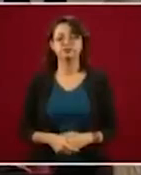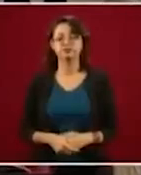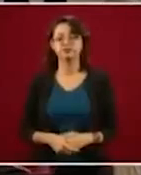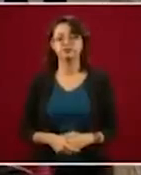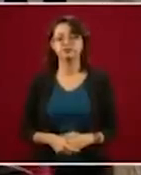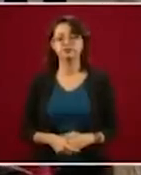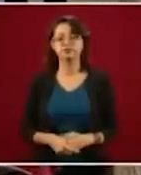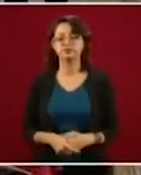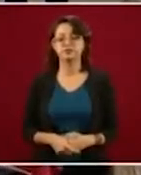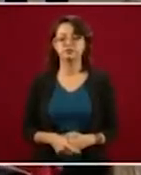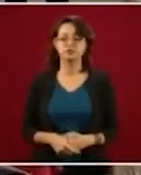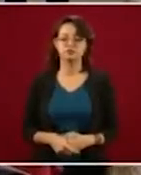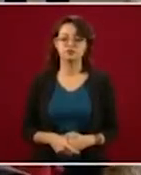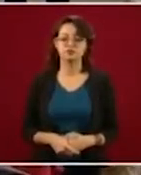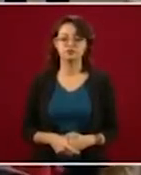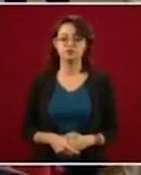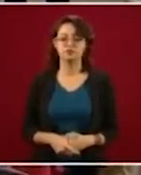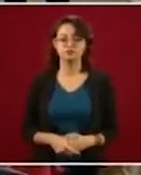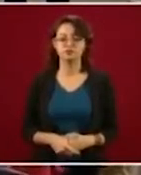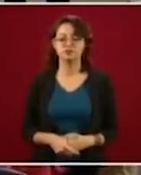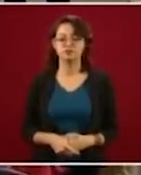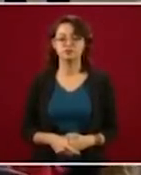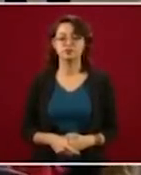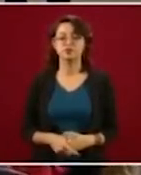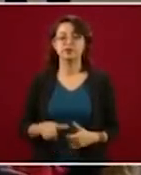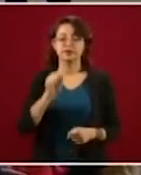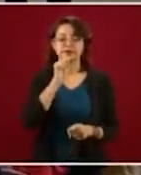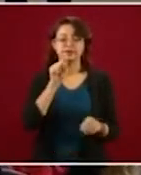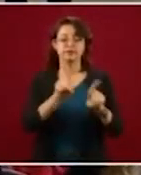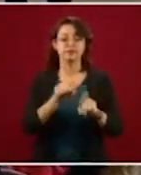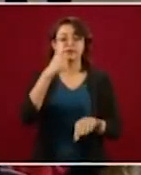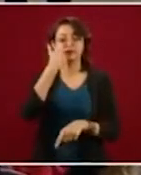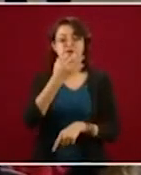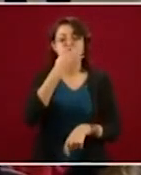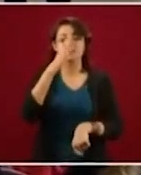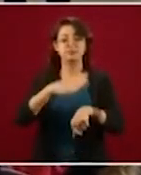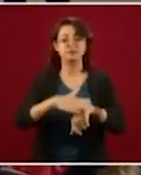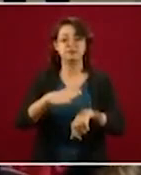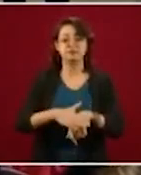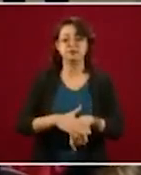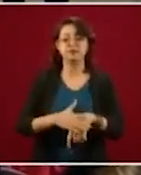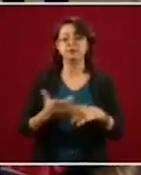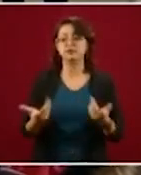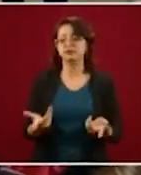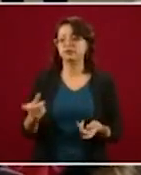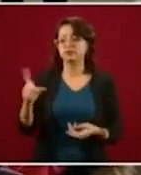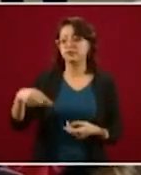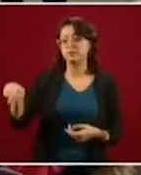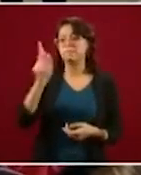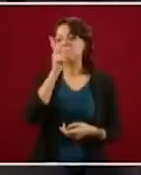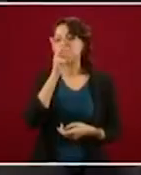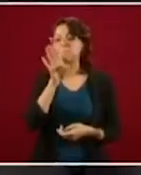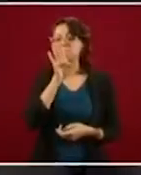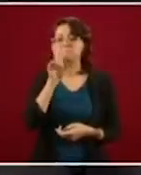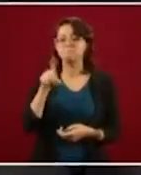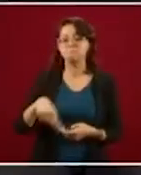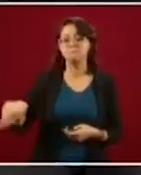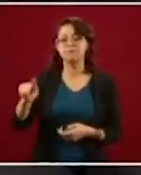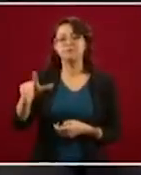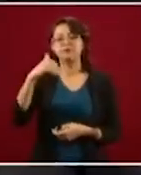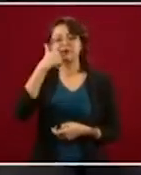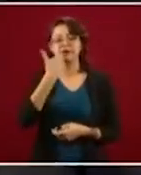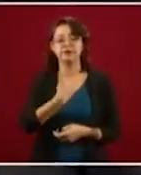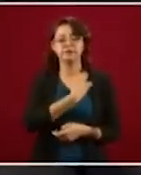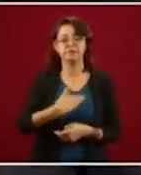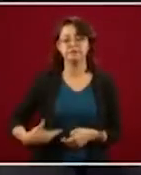decir, porque acaba de mencionar el doctor, que los padres querían una manifestación, ¿no?, del